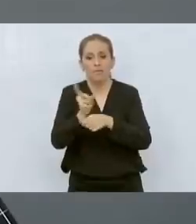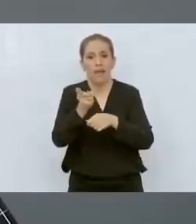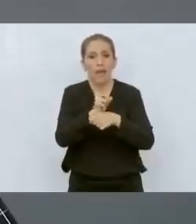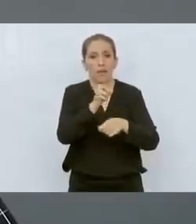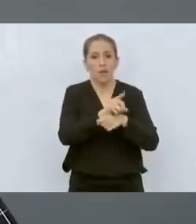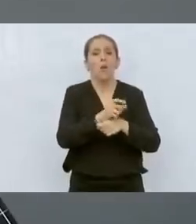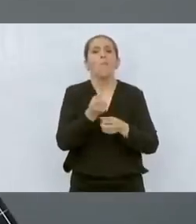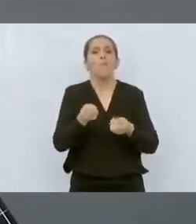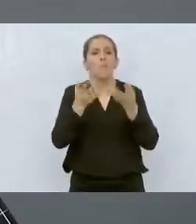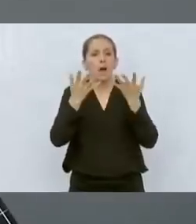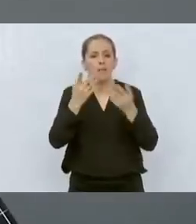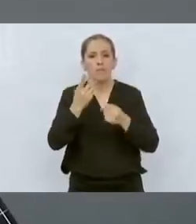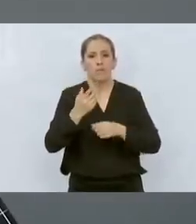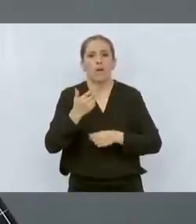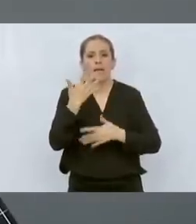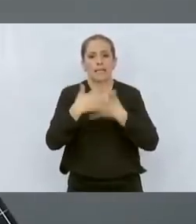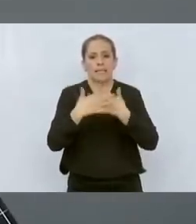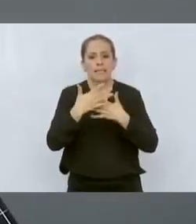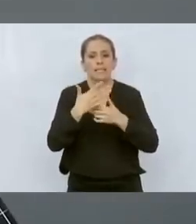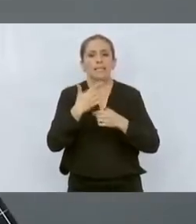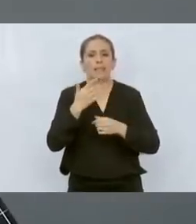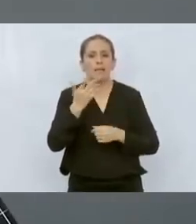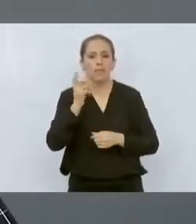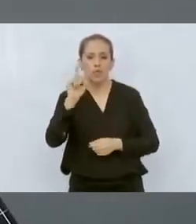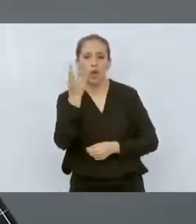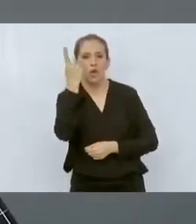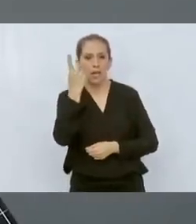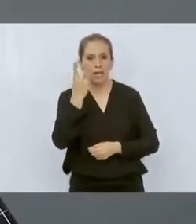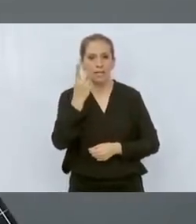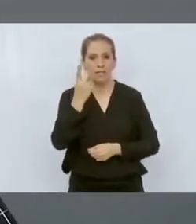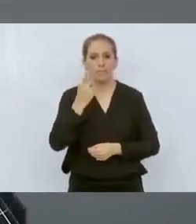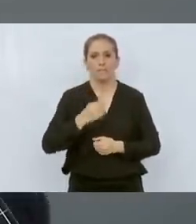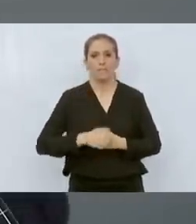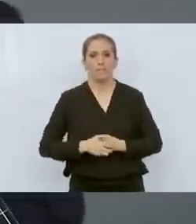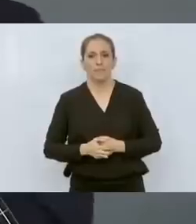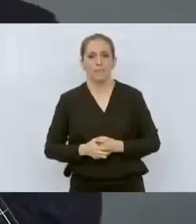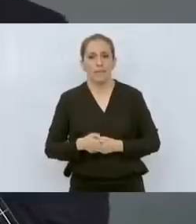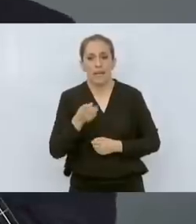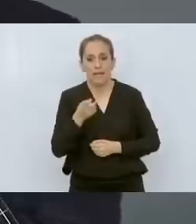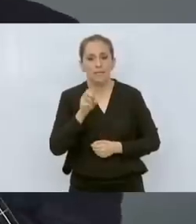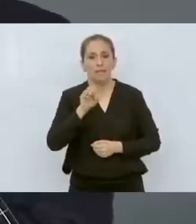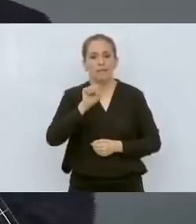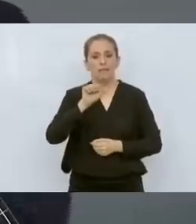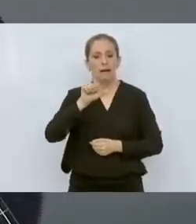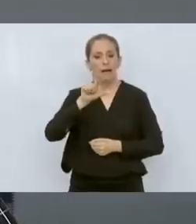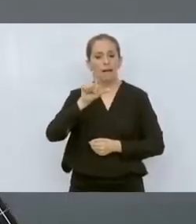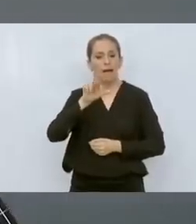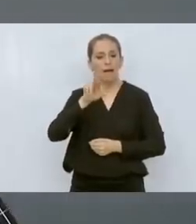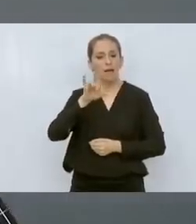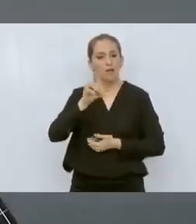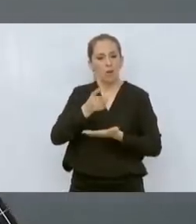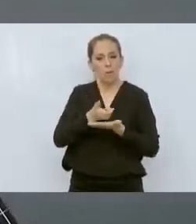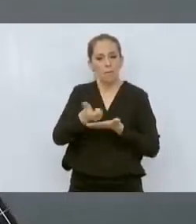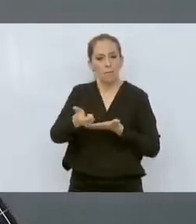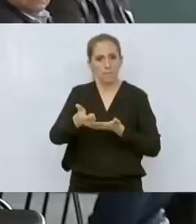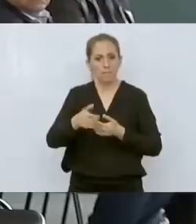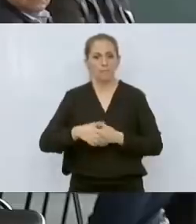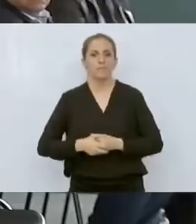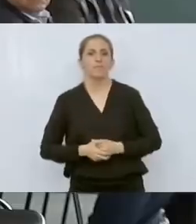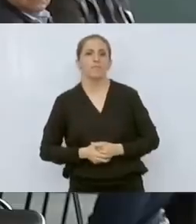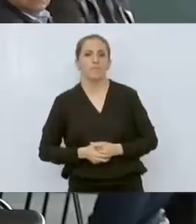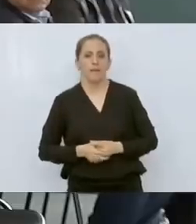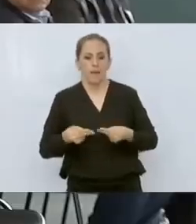el salario mínimo, nosotros no podemos quedarnos tan rezagados.